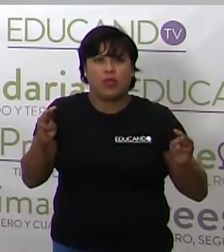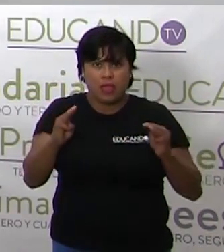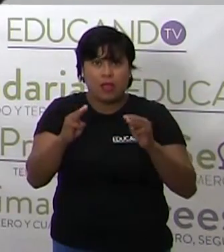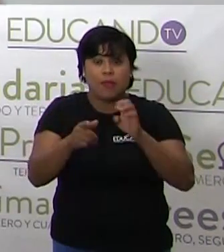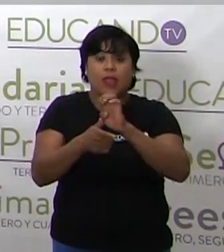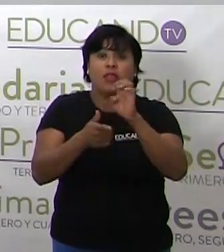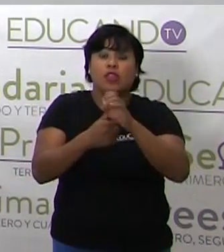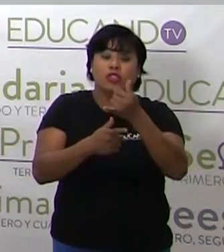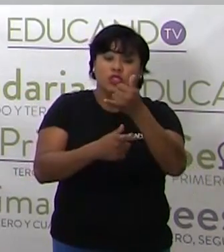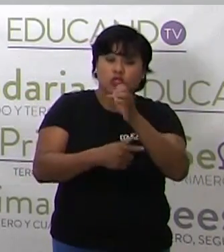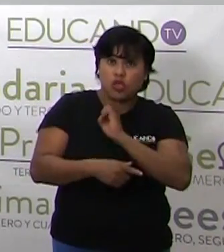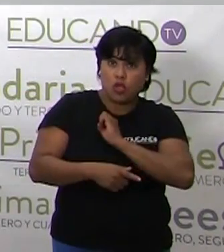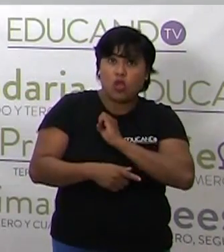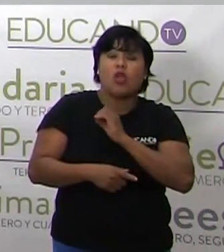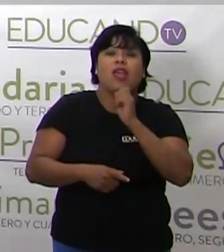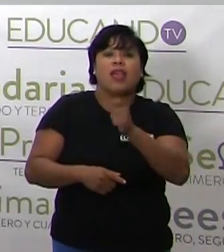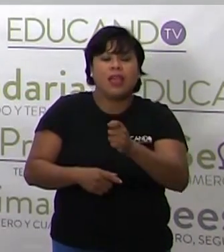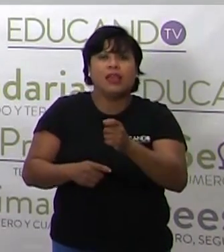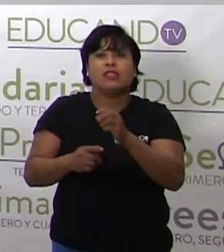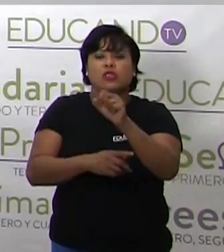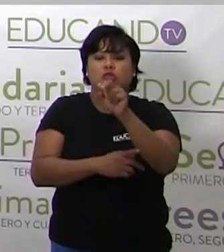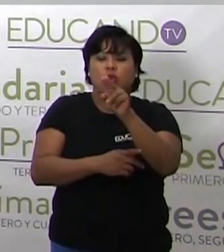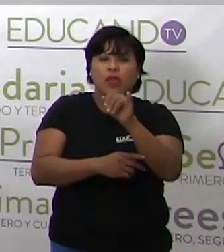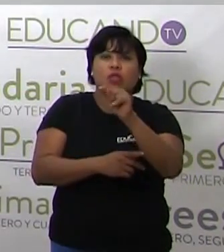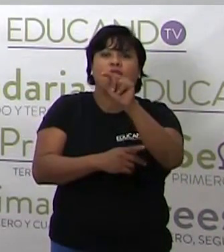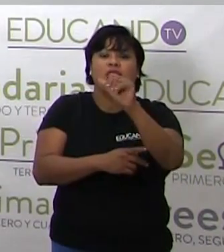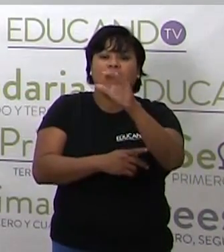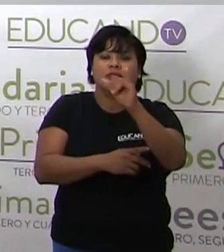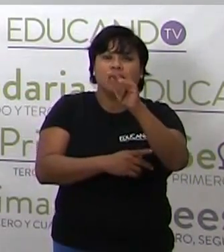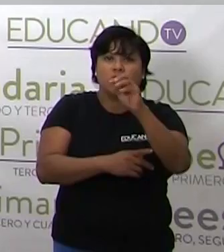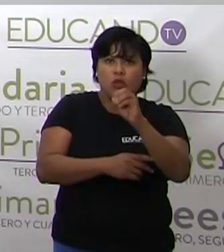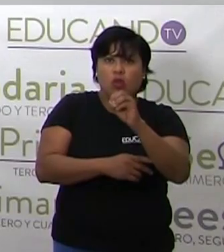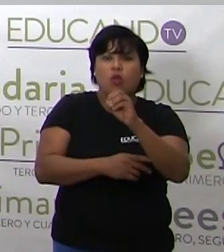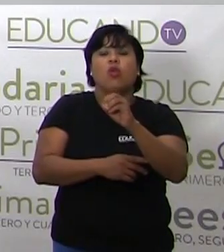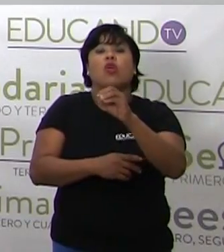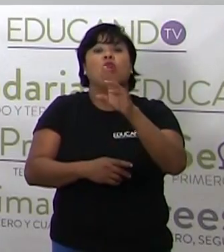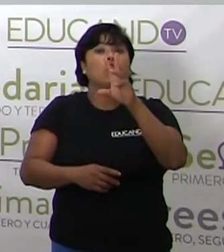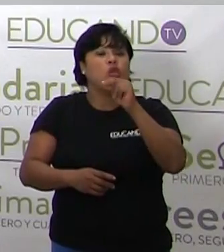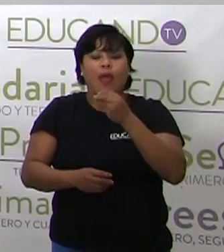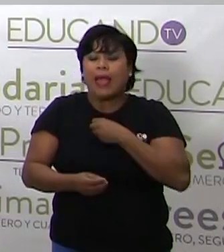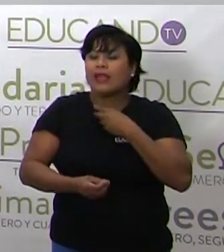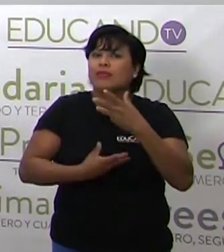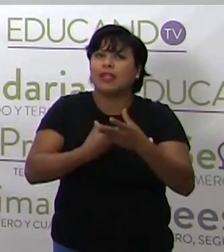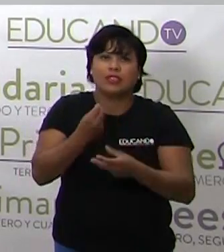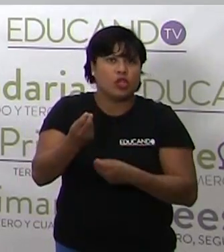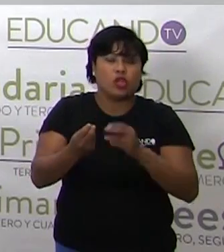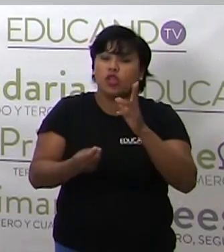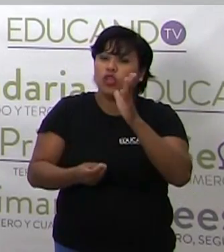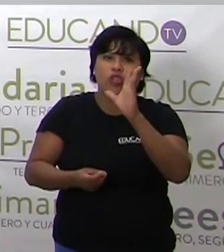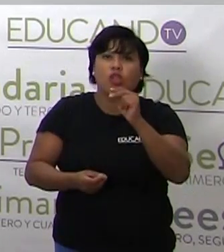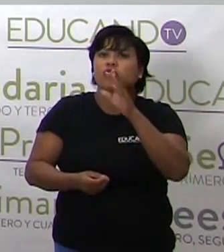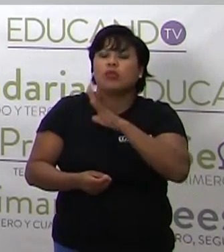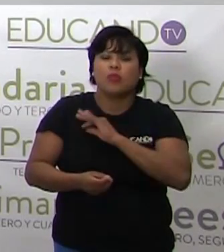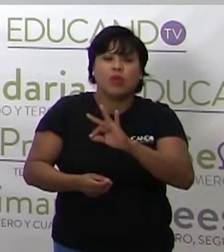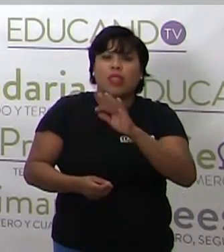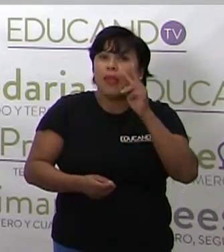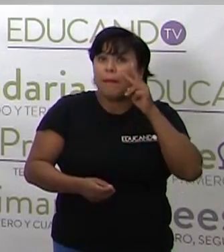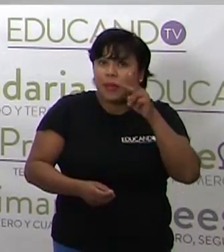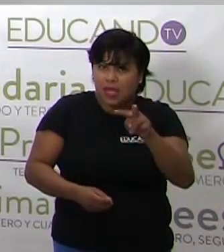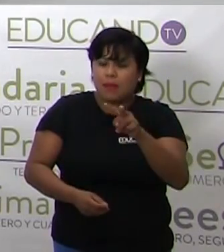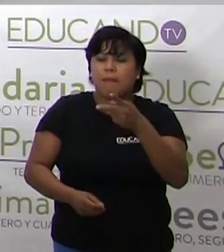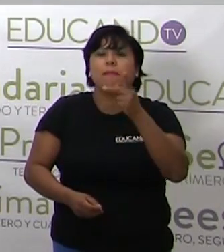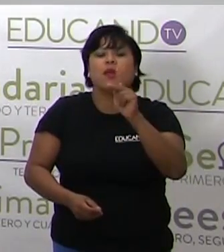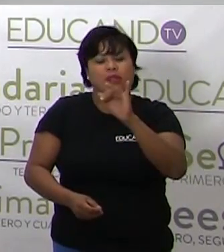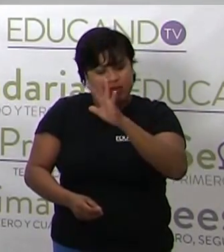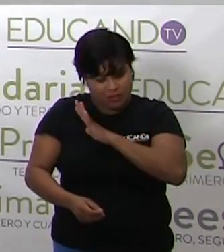sujeto tácito o implícito, no expreso, no se puede observar, pero sí